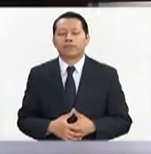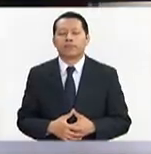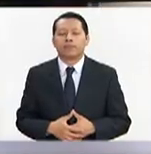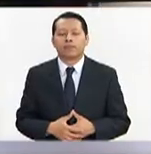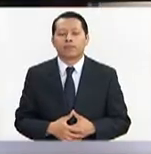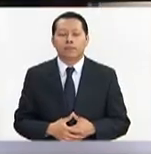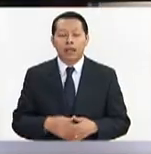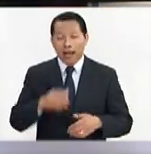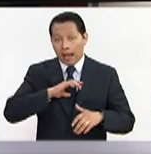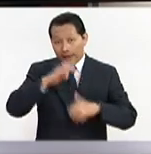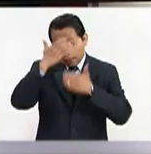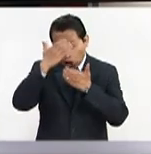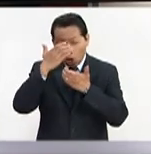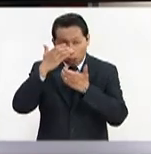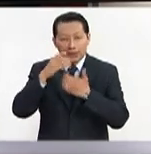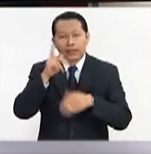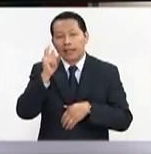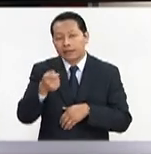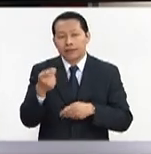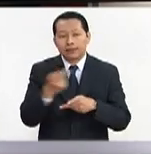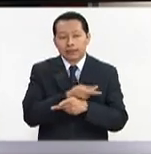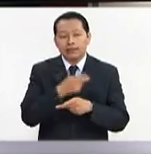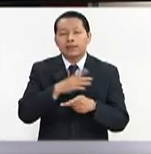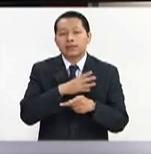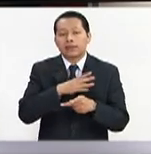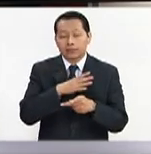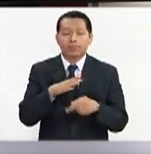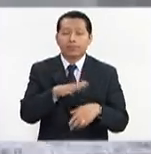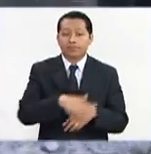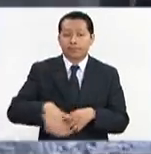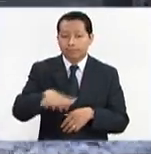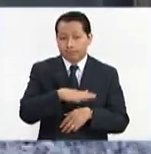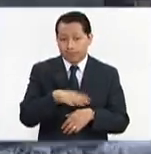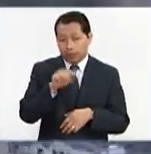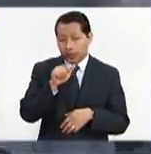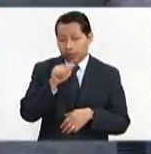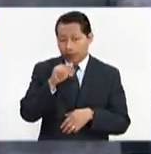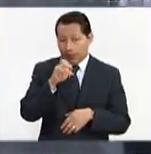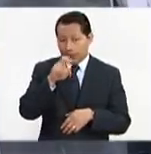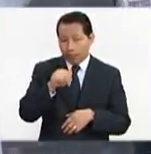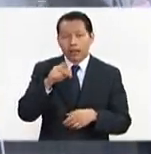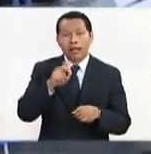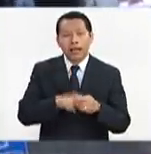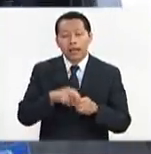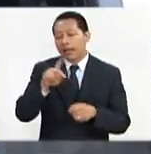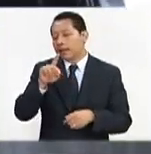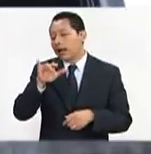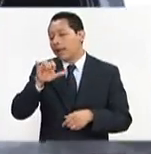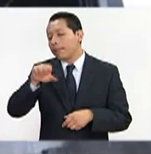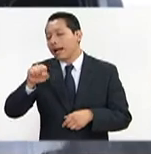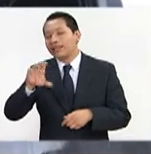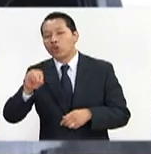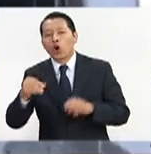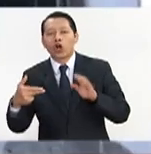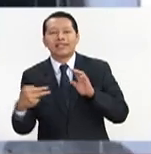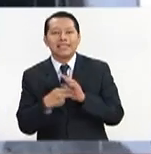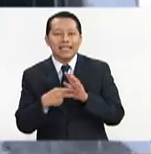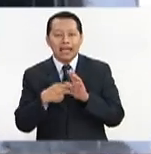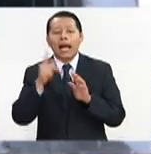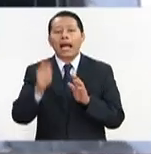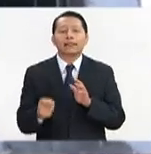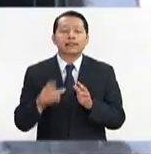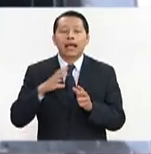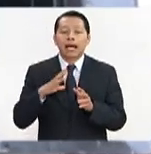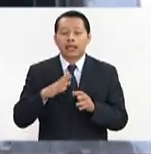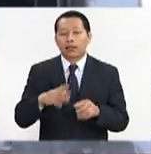Un atentado terrorista se registró en una comisaría del barrio de Al-Midan en Damasco, en Siria. De acuerdo con los reportes, los atacantes